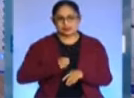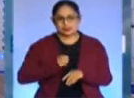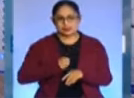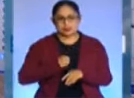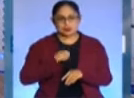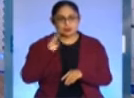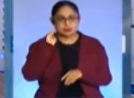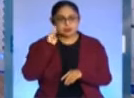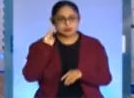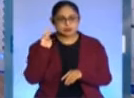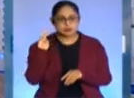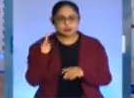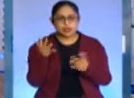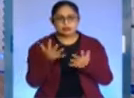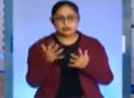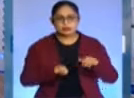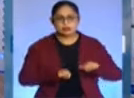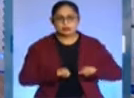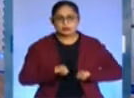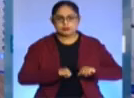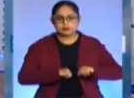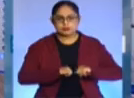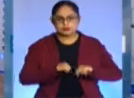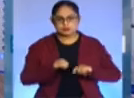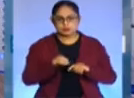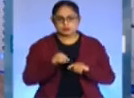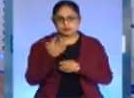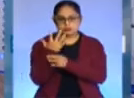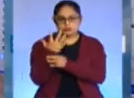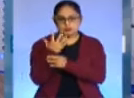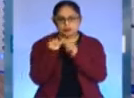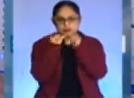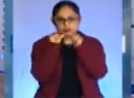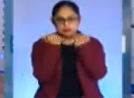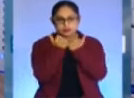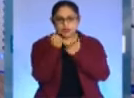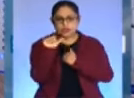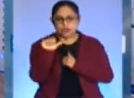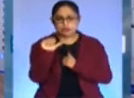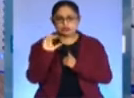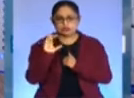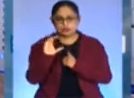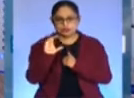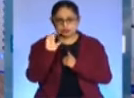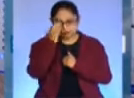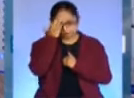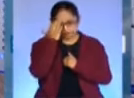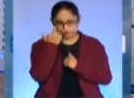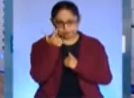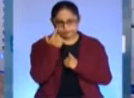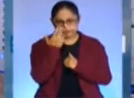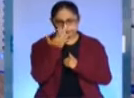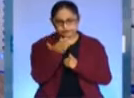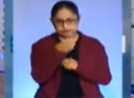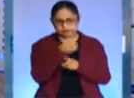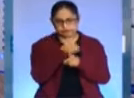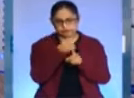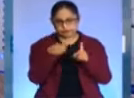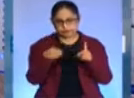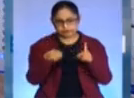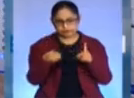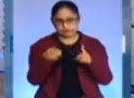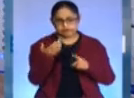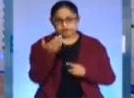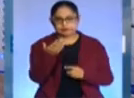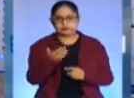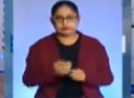llevarán a cabo una serie de actividades organizadas por asociaciones civiles. Conozcamos más acerca de estas con nuestra